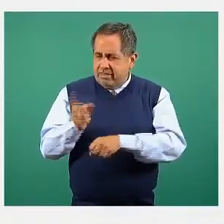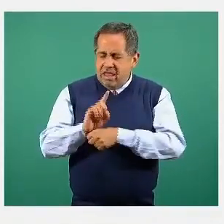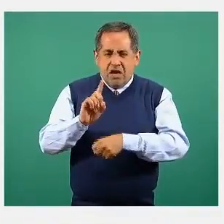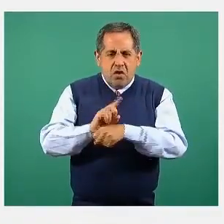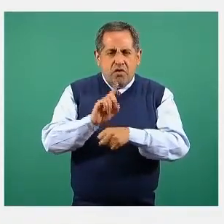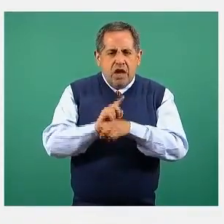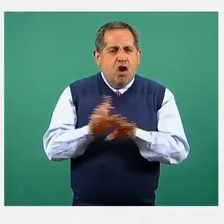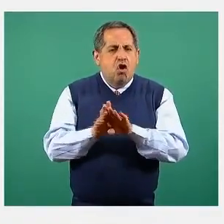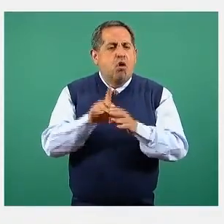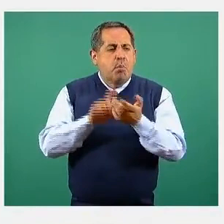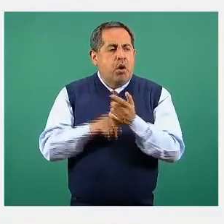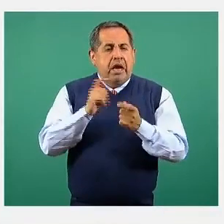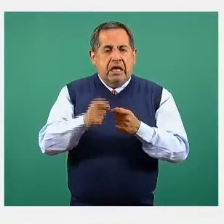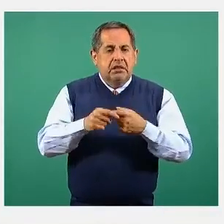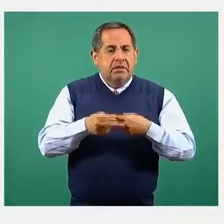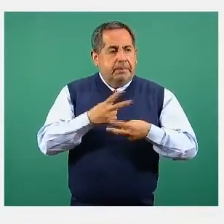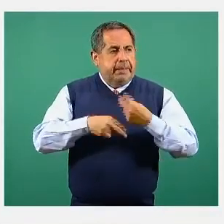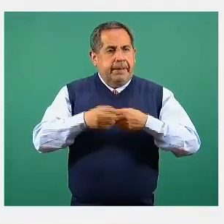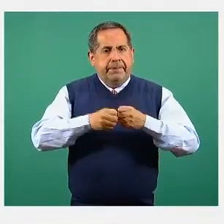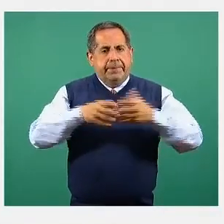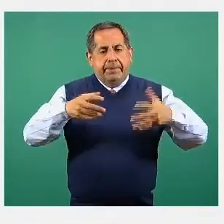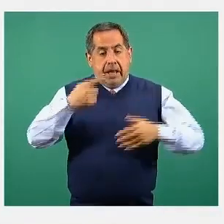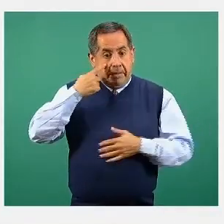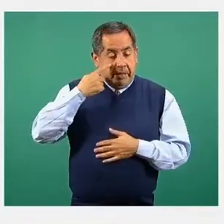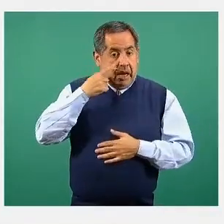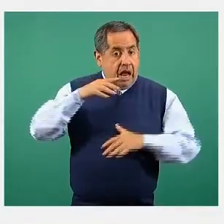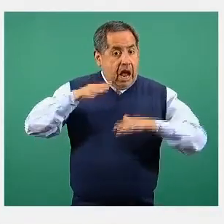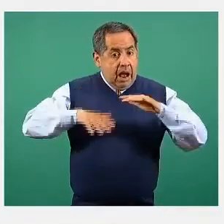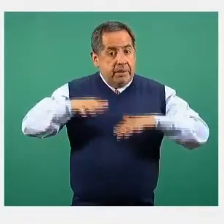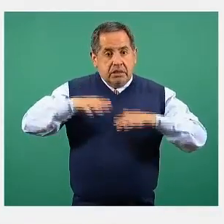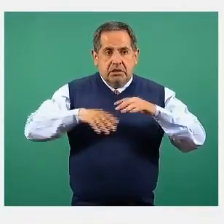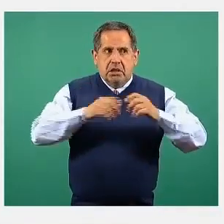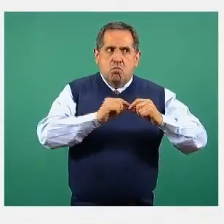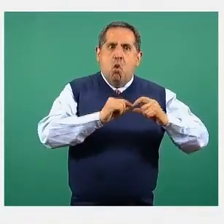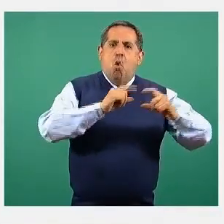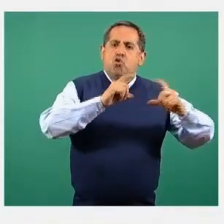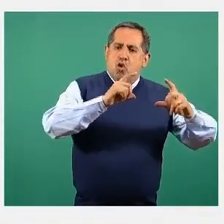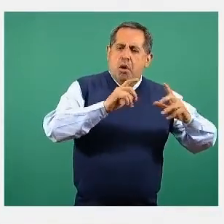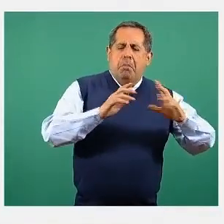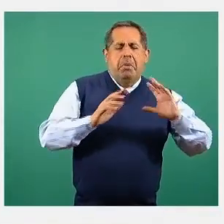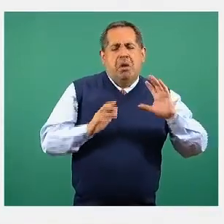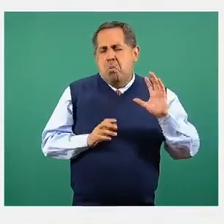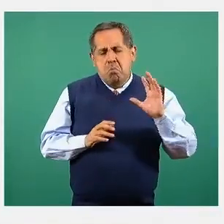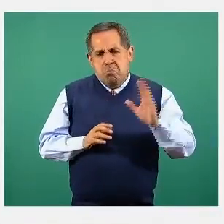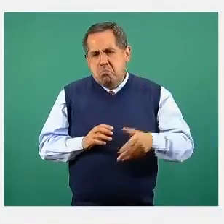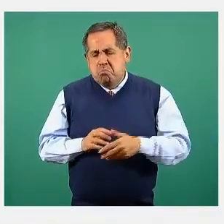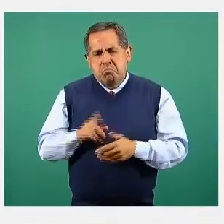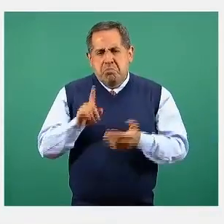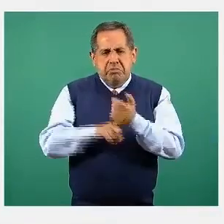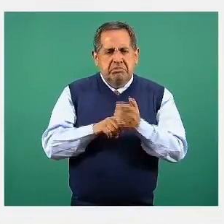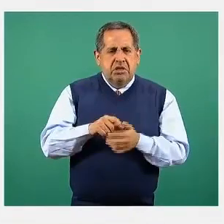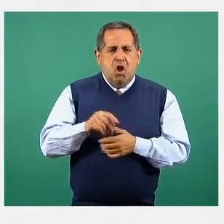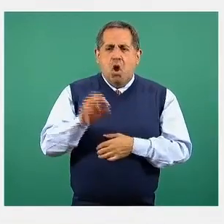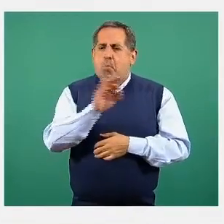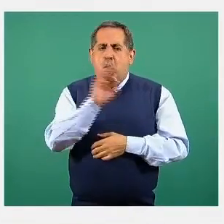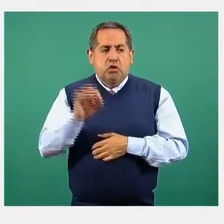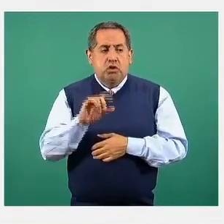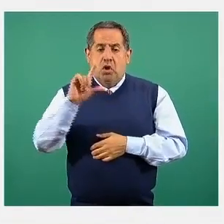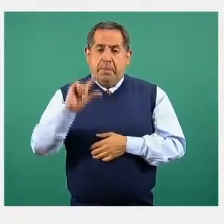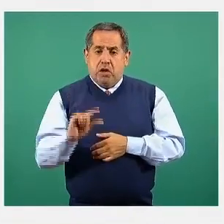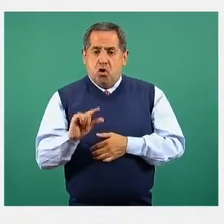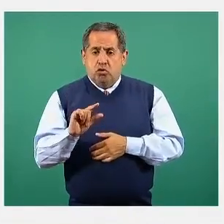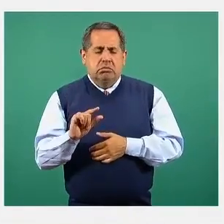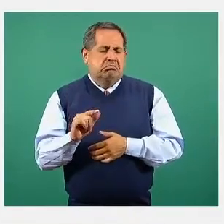días, estará creciendo y ojo porque en algún momento será un número muy grande, pero mientras represente un número muy pequeño